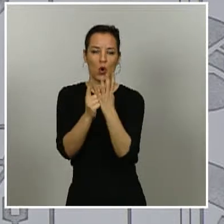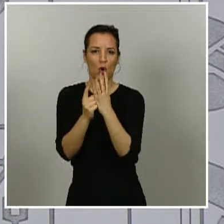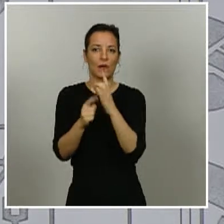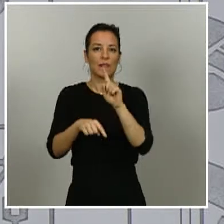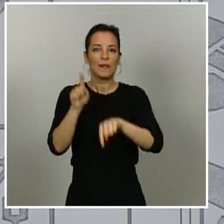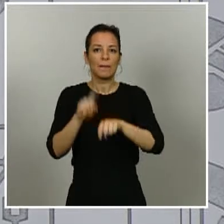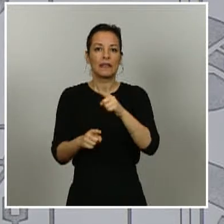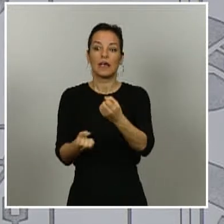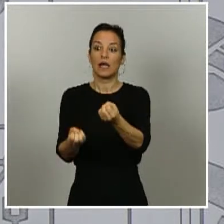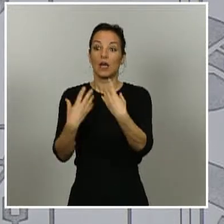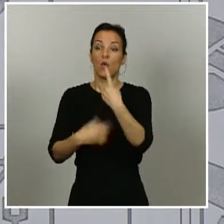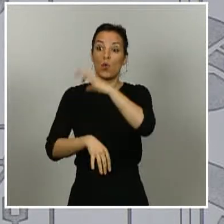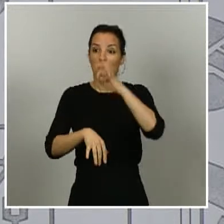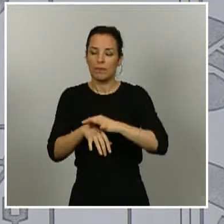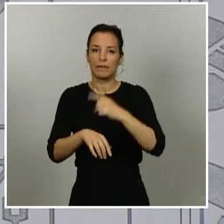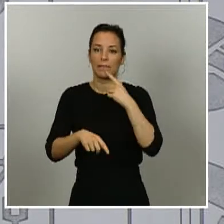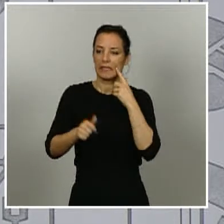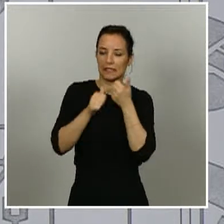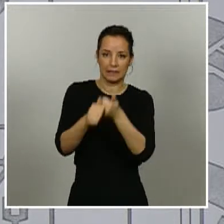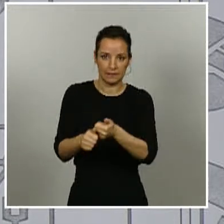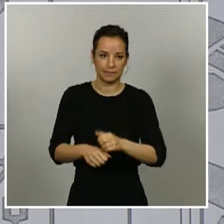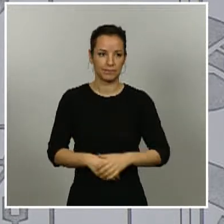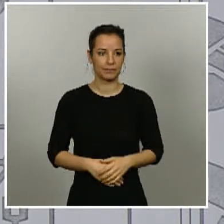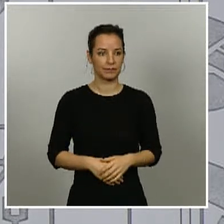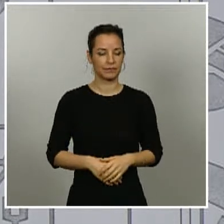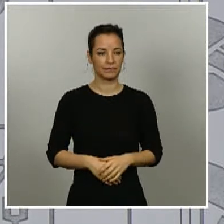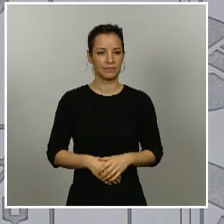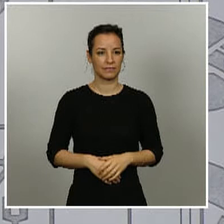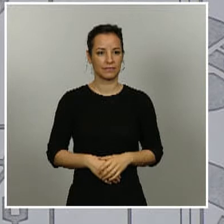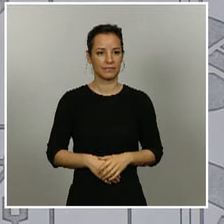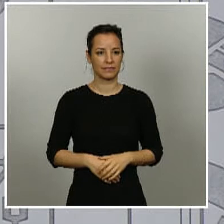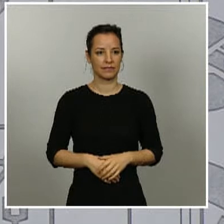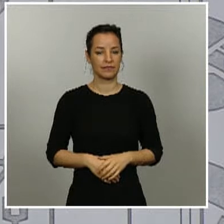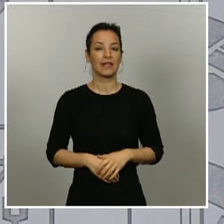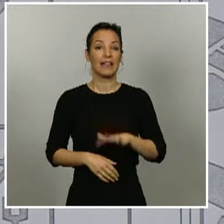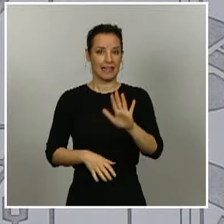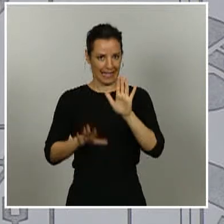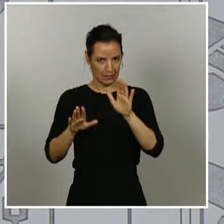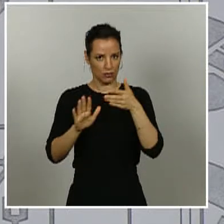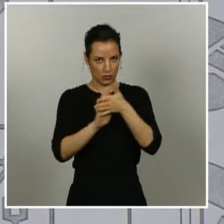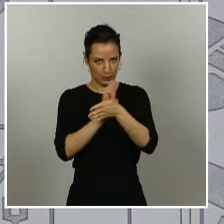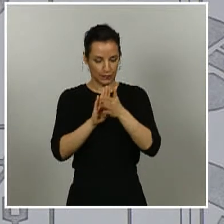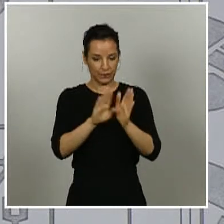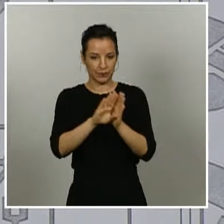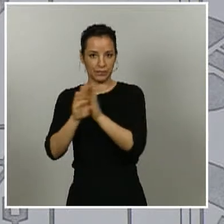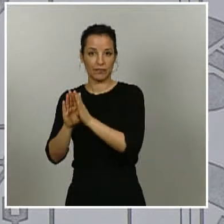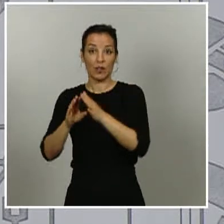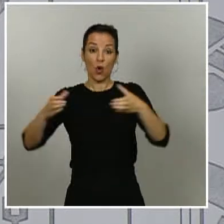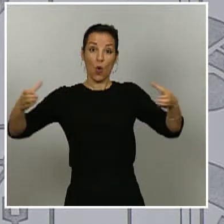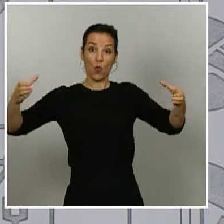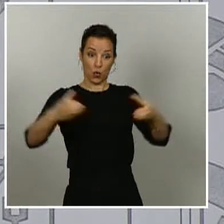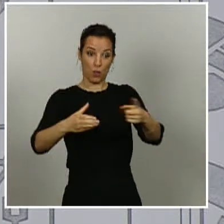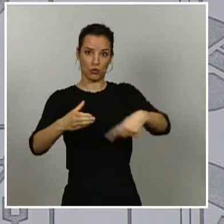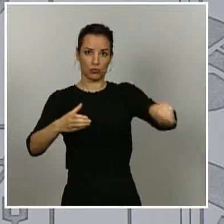confirmado. De ahí hacer cuarentenas generalizadas para grupos poblacionales de los que no se sabe si ha habido contacto o